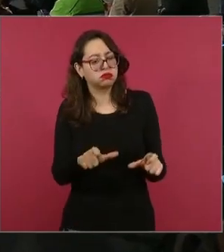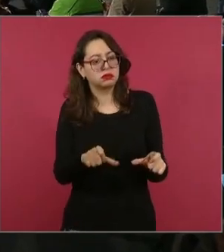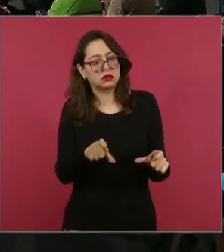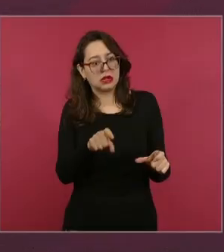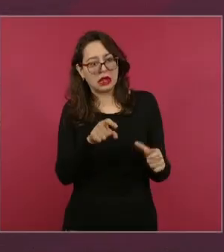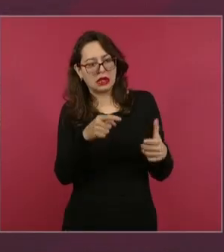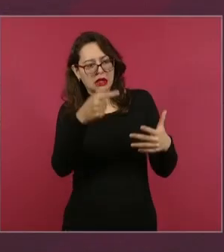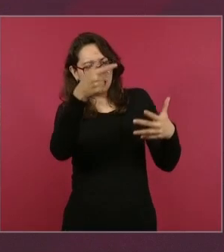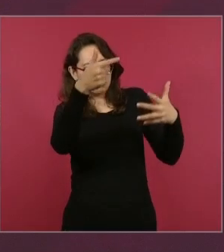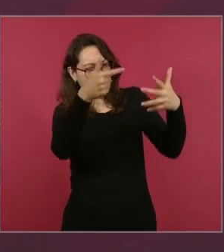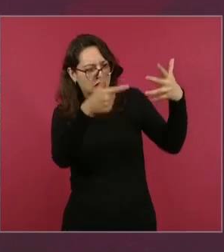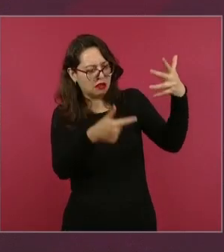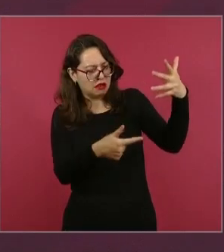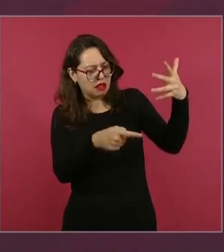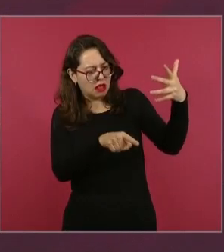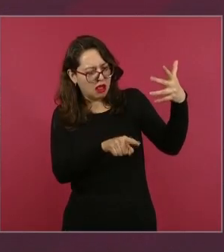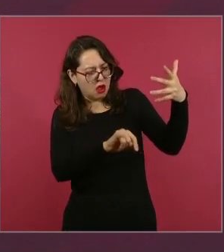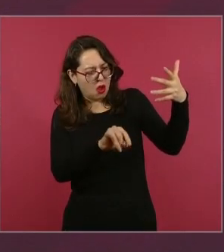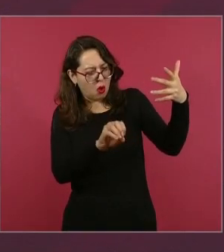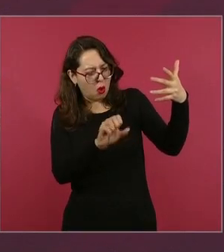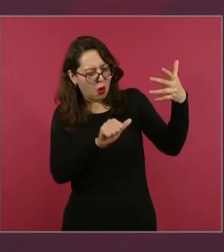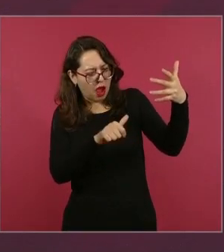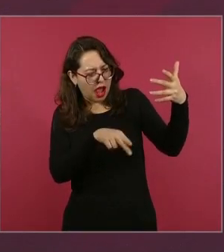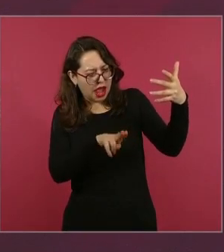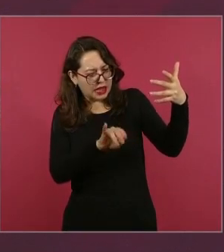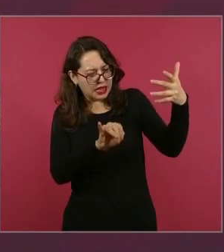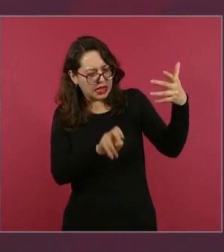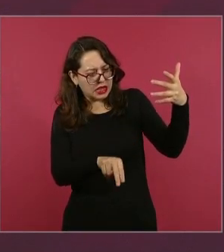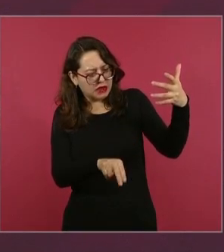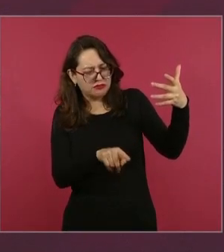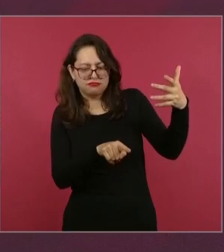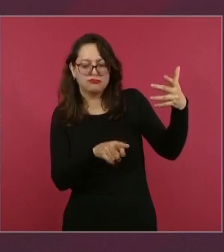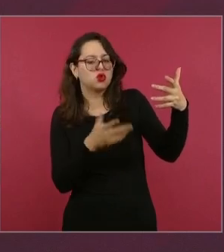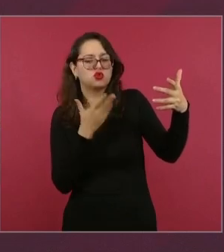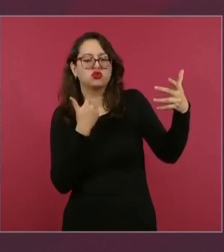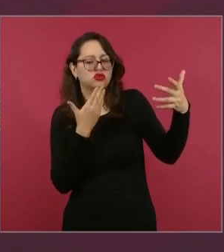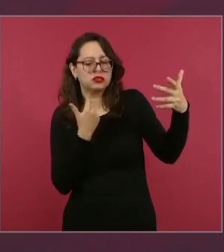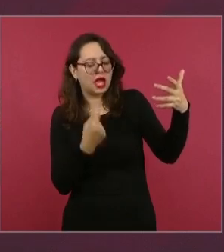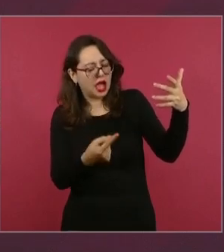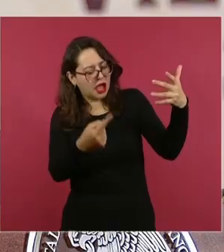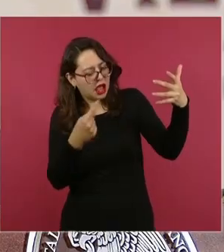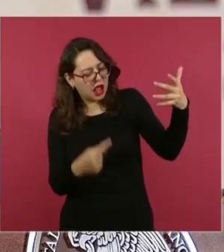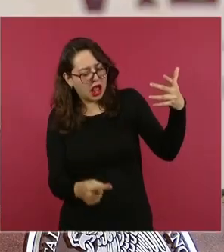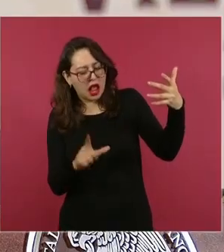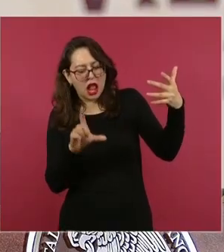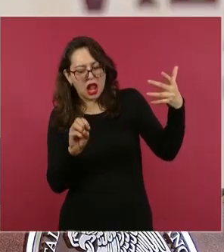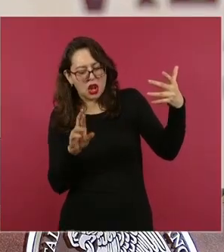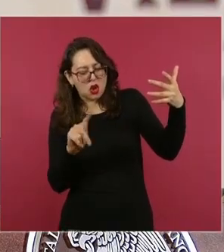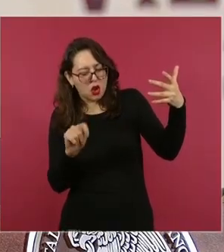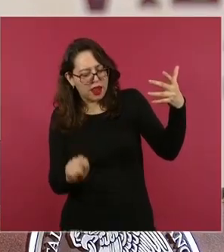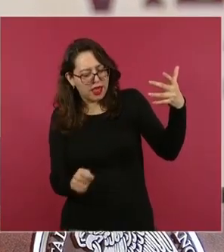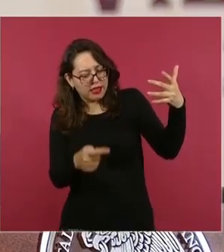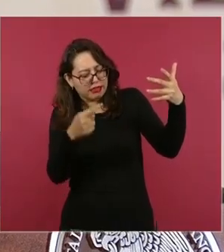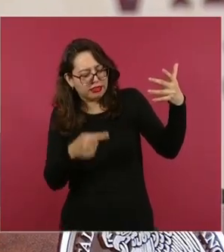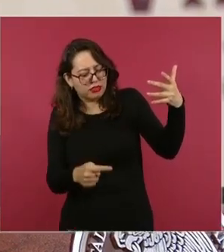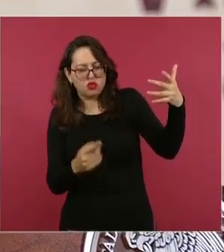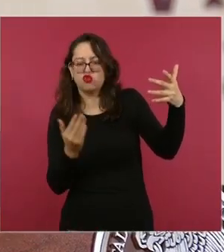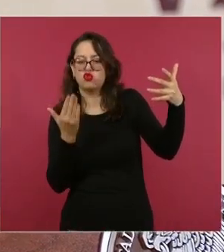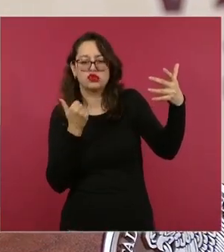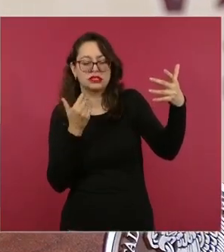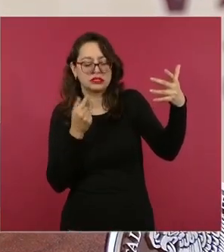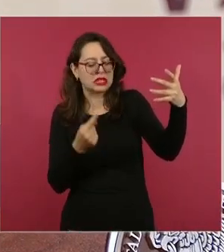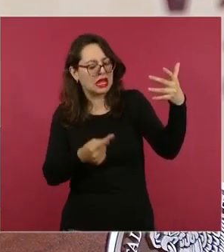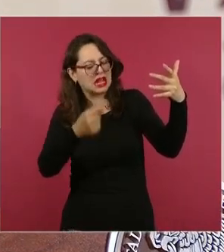este Joaquín ni l ni cómo se llama el que gana más de